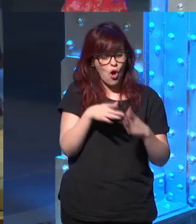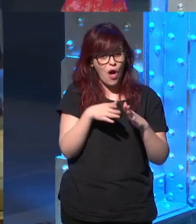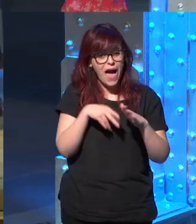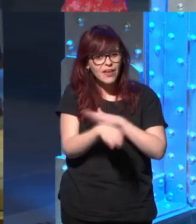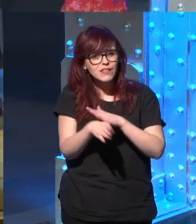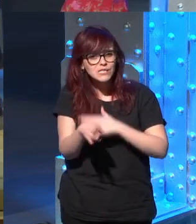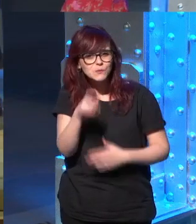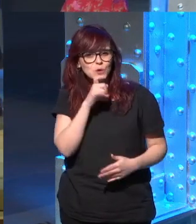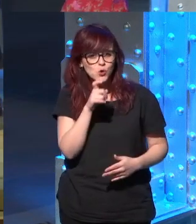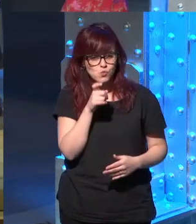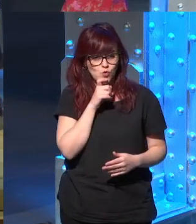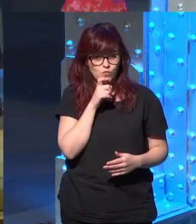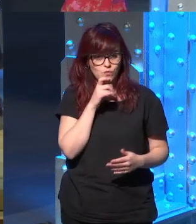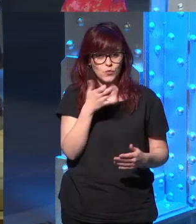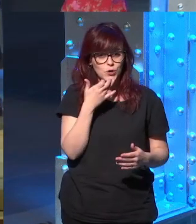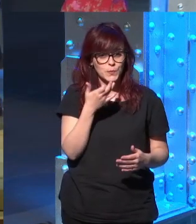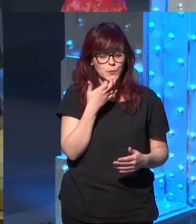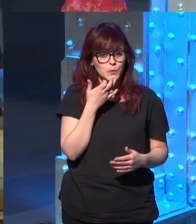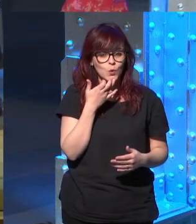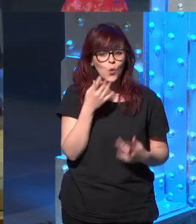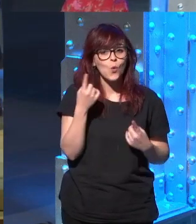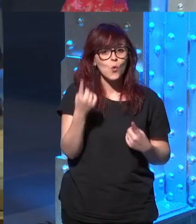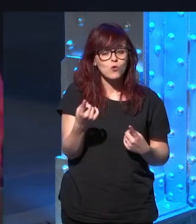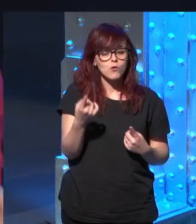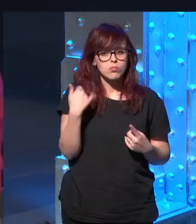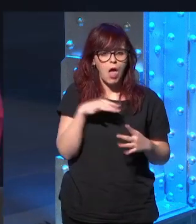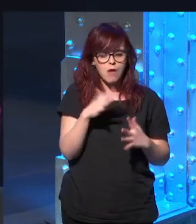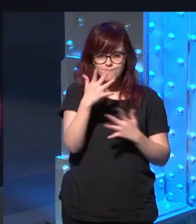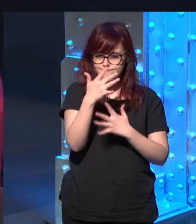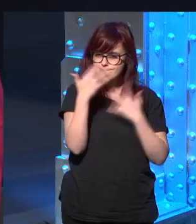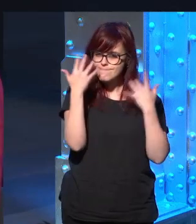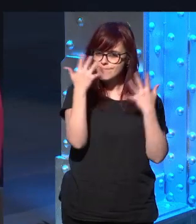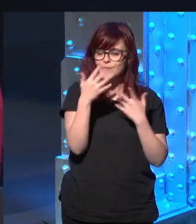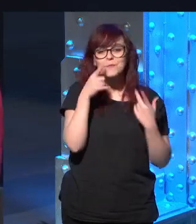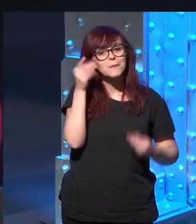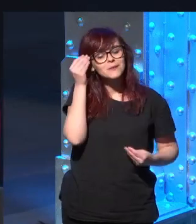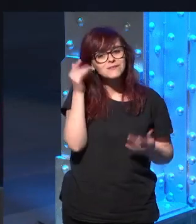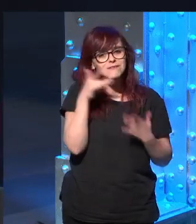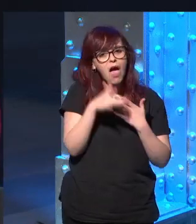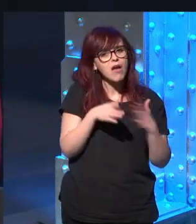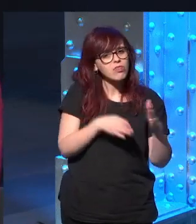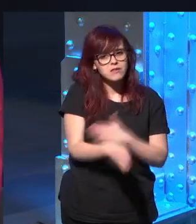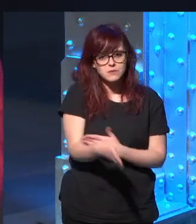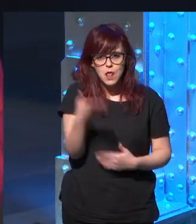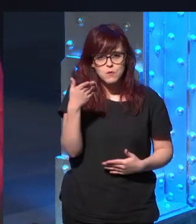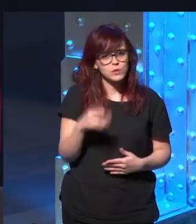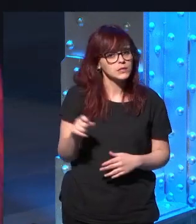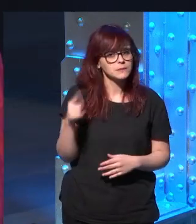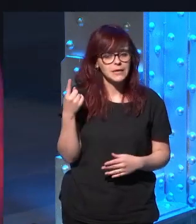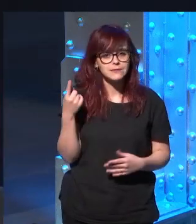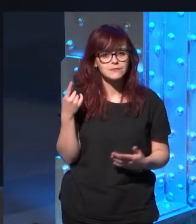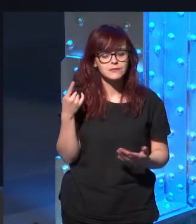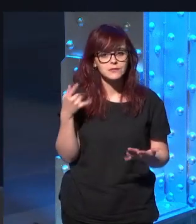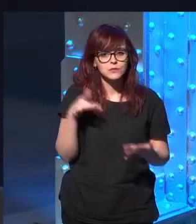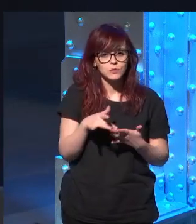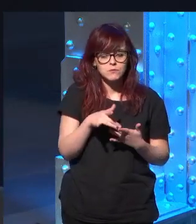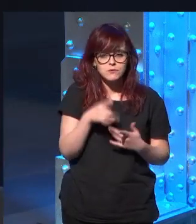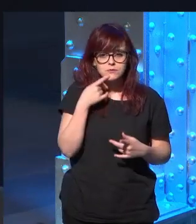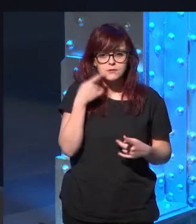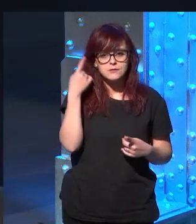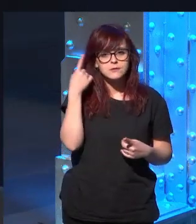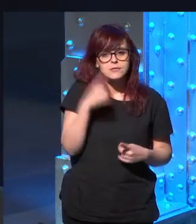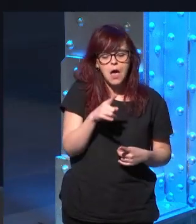que una vez uno o una está completamente convencida de la importancia de la accesibilidad, te pones al servicio